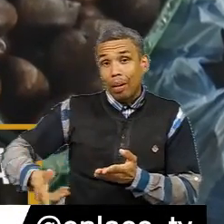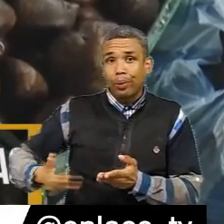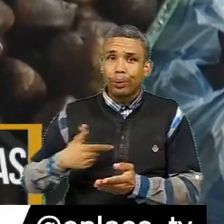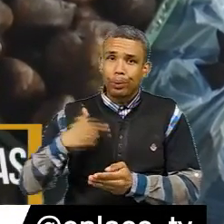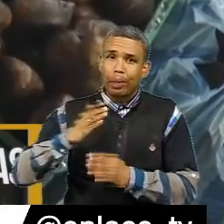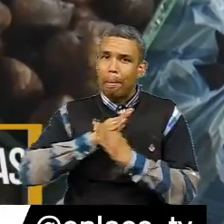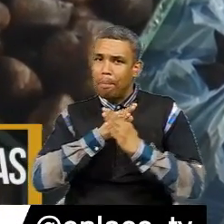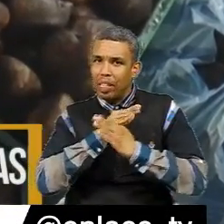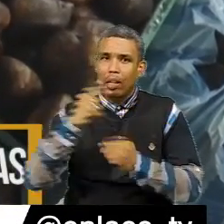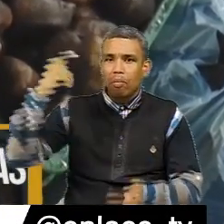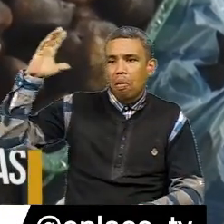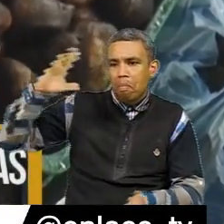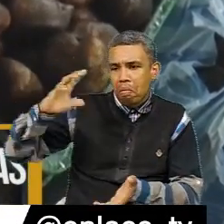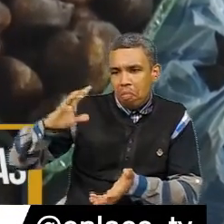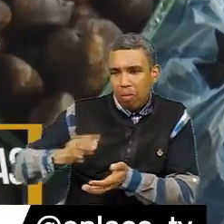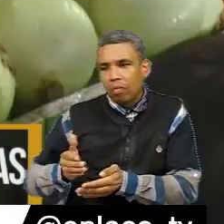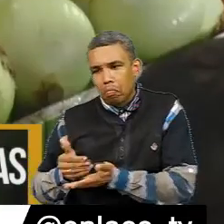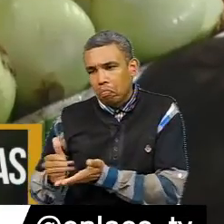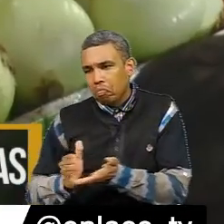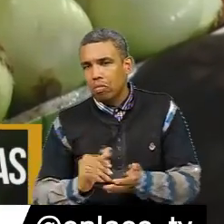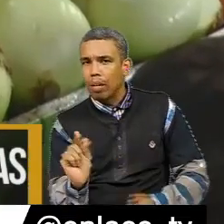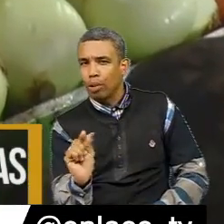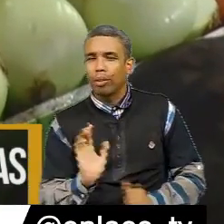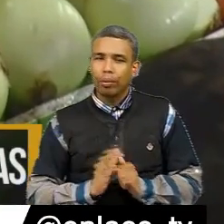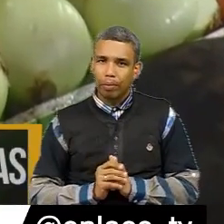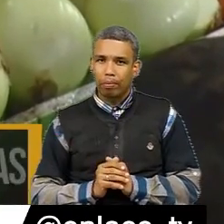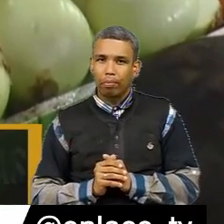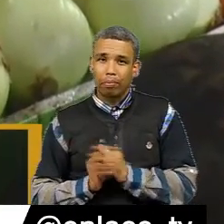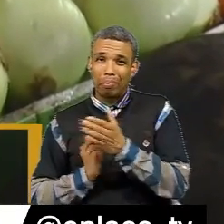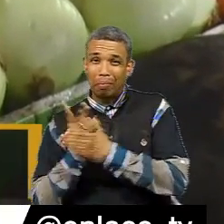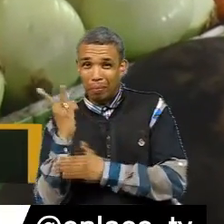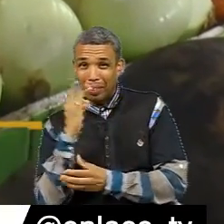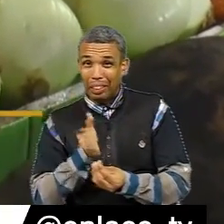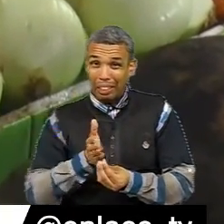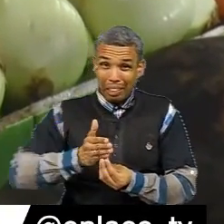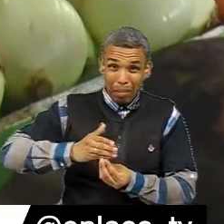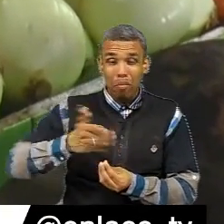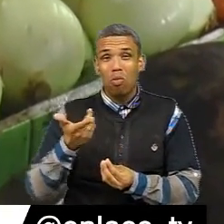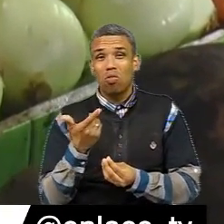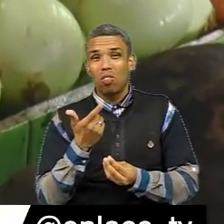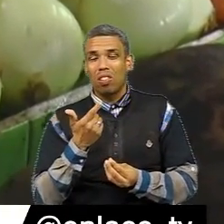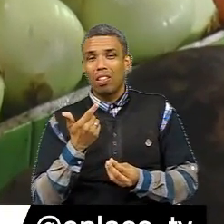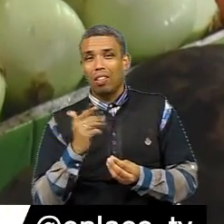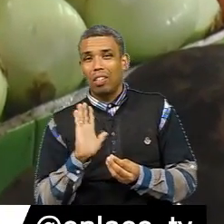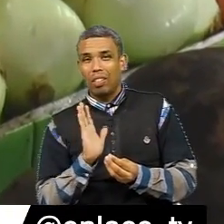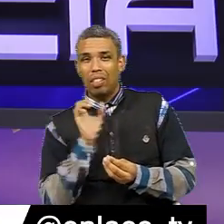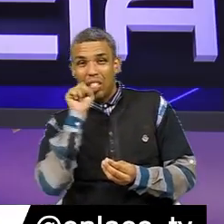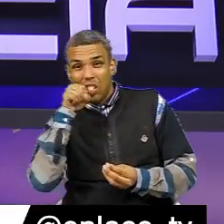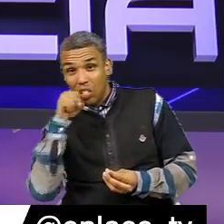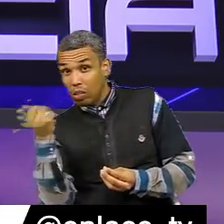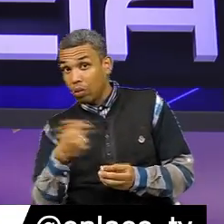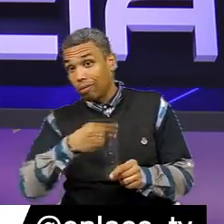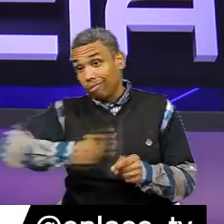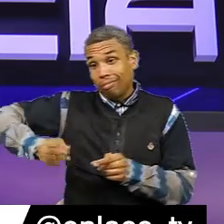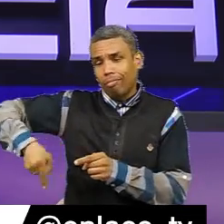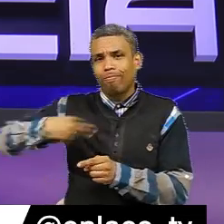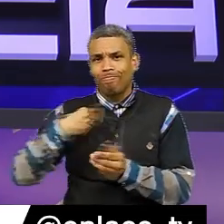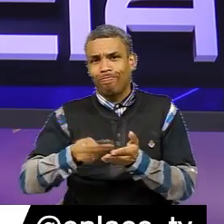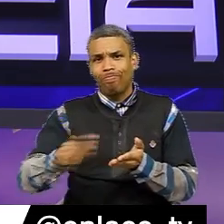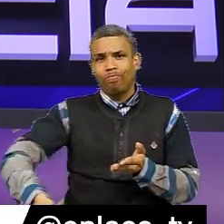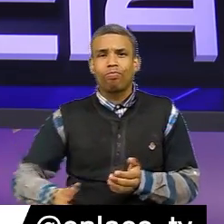50 y 60% han aumentado los costos de la papa, cebolla en rama y cabezona, zanahoria, entre otros productos.